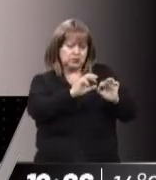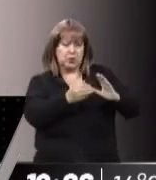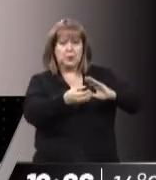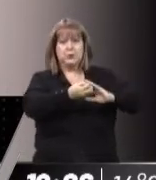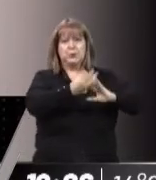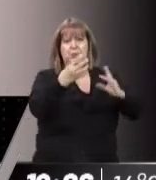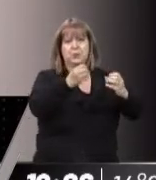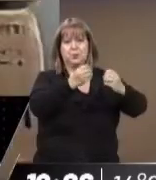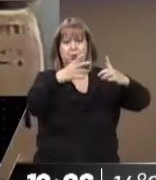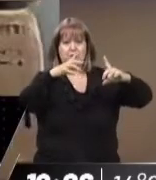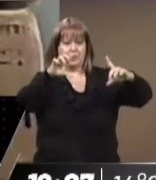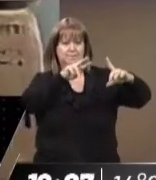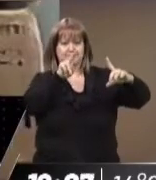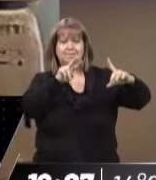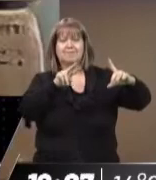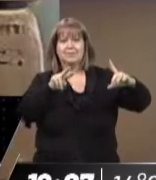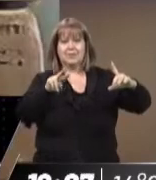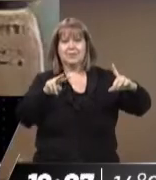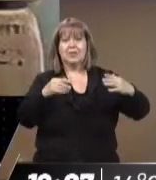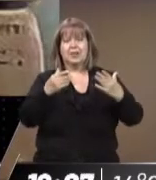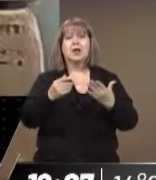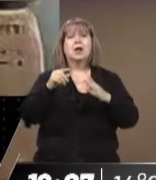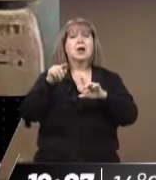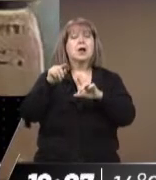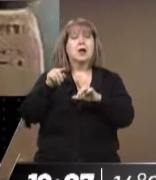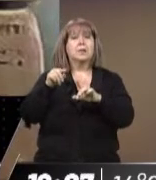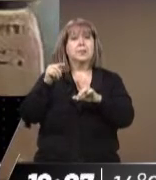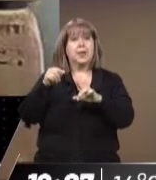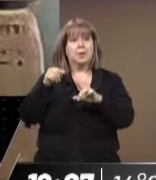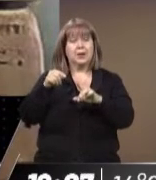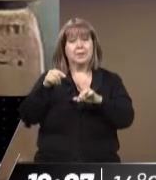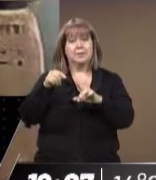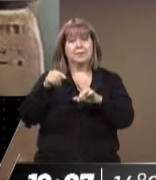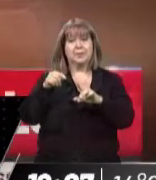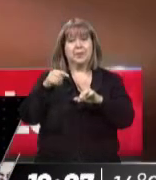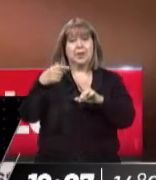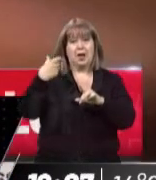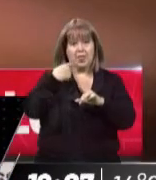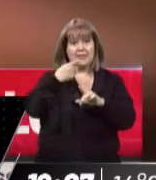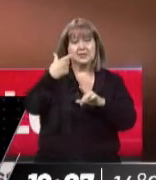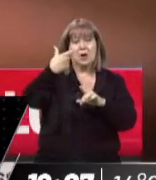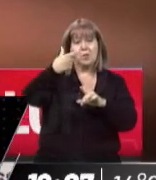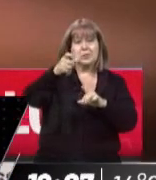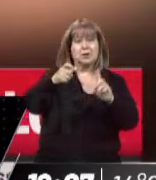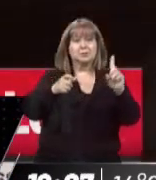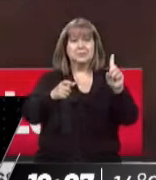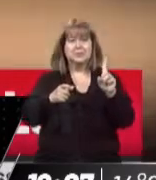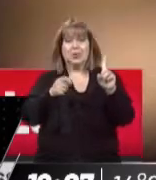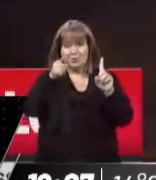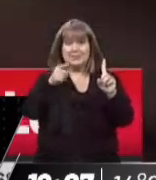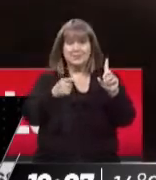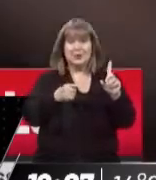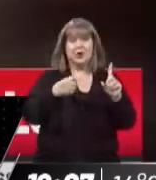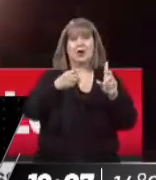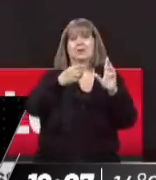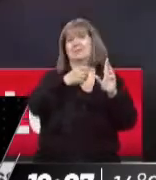en referencia a las imágenes, ya te cuento acerca del celular, en referencia a estas imágenes que estamos mencionando, uh-huh, se lo puede observar, ahí